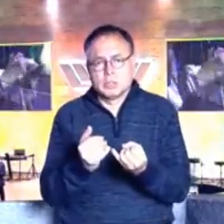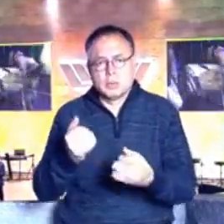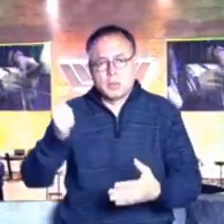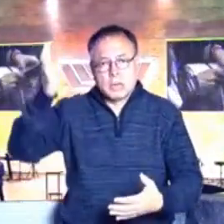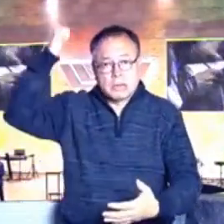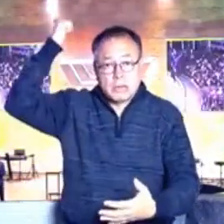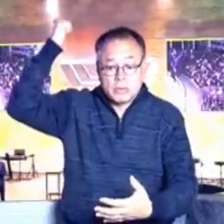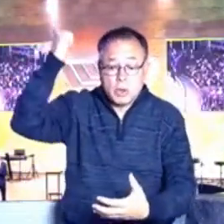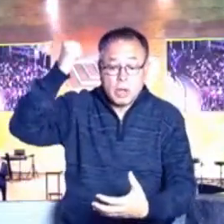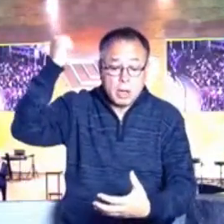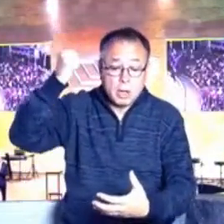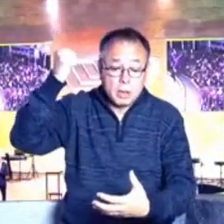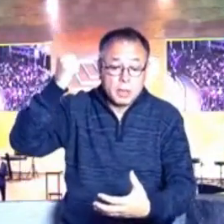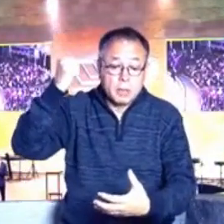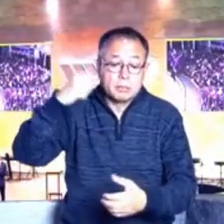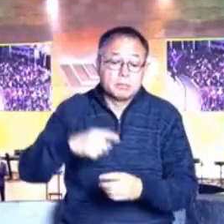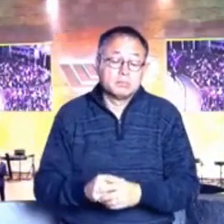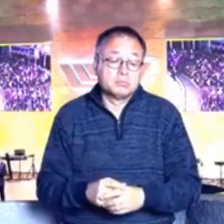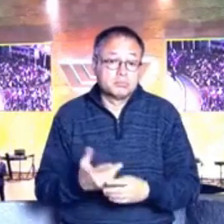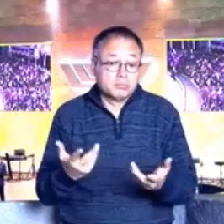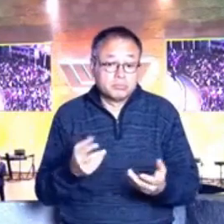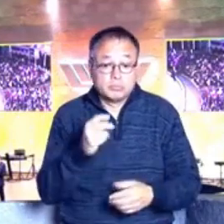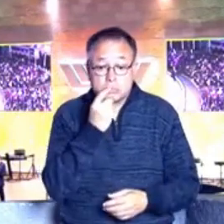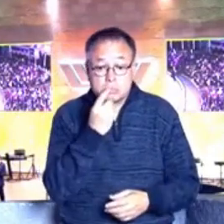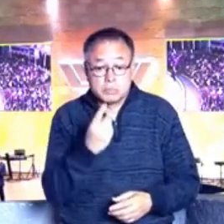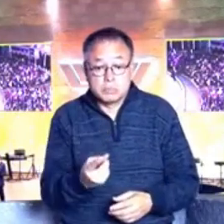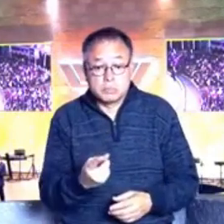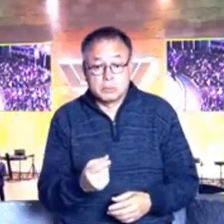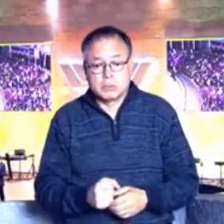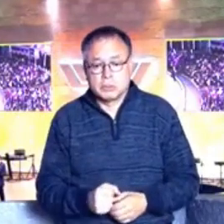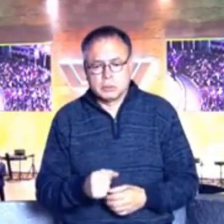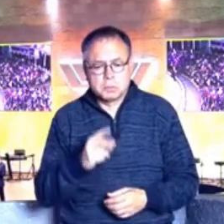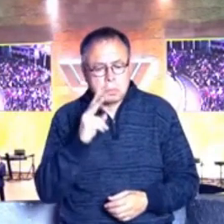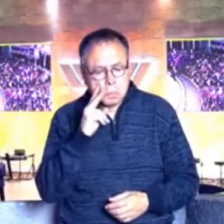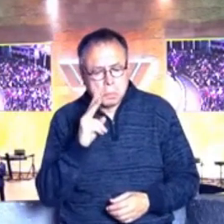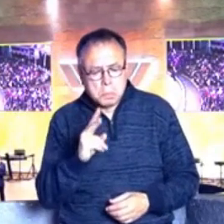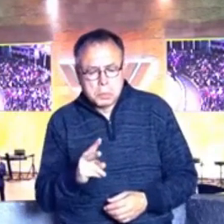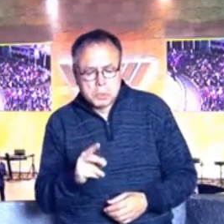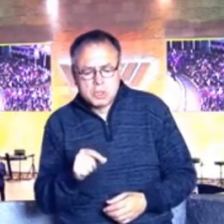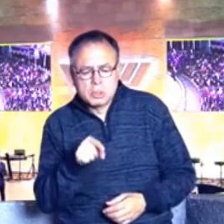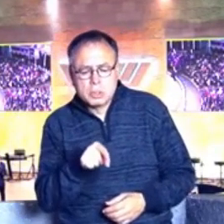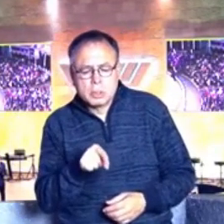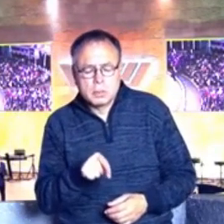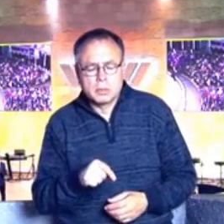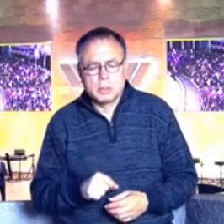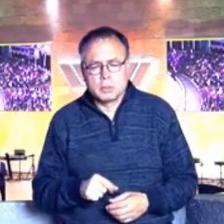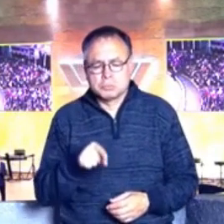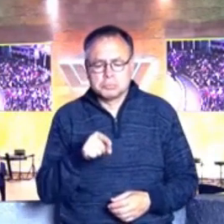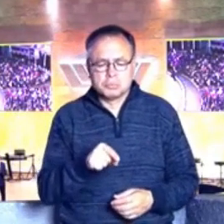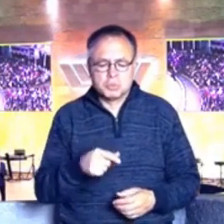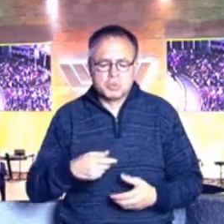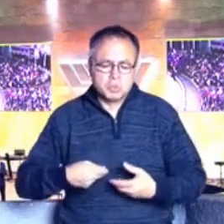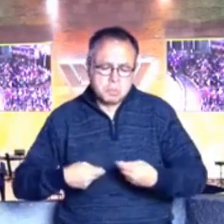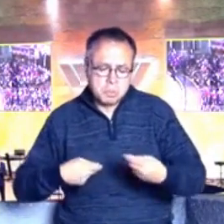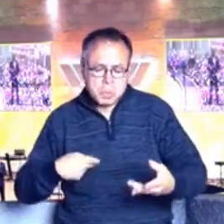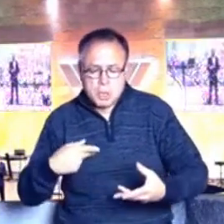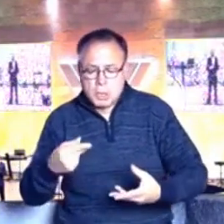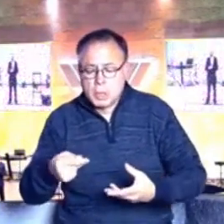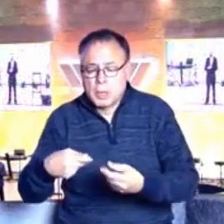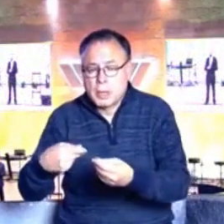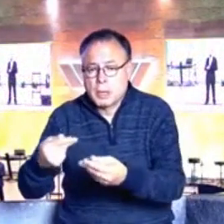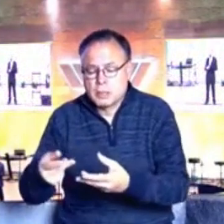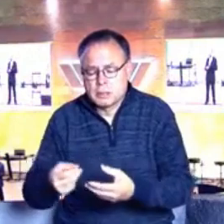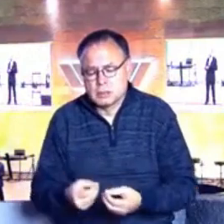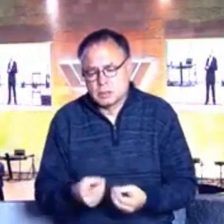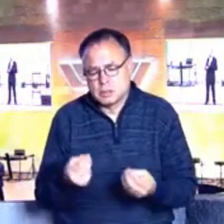no le quitó los ojos a esa mujer y estaba observando el espectáculo de generosidad una mujer que